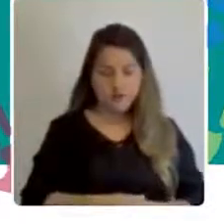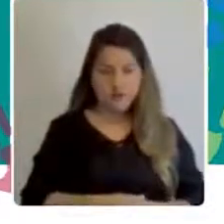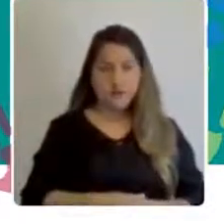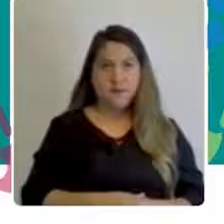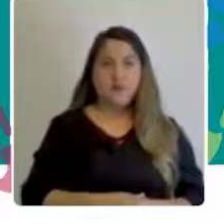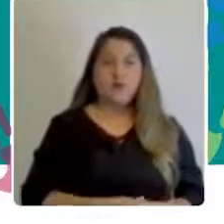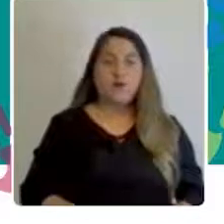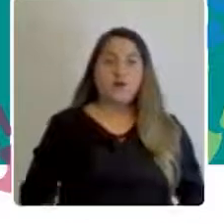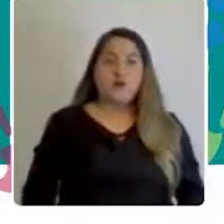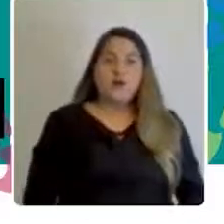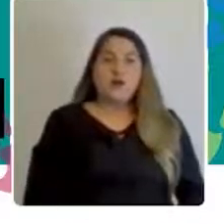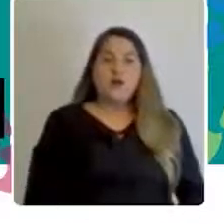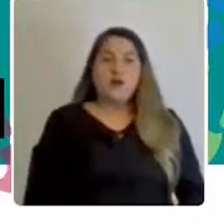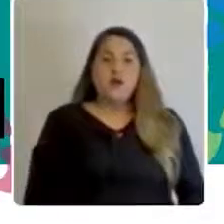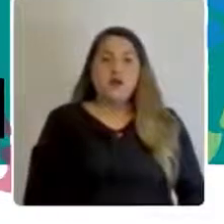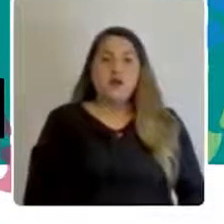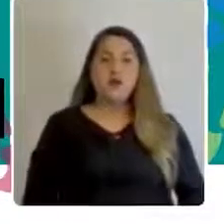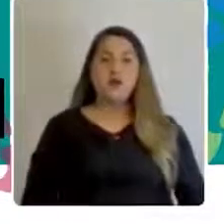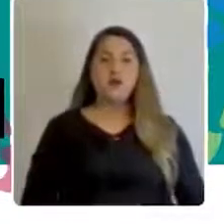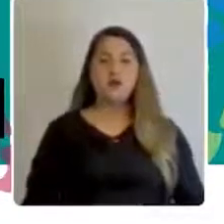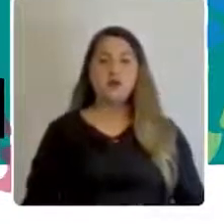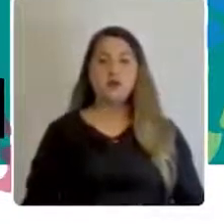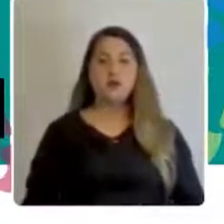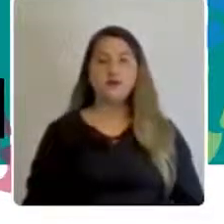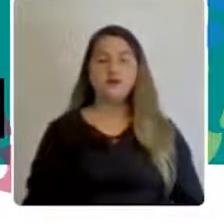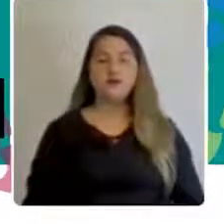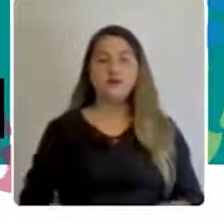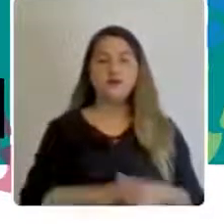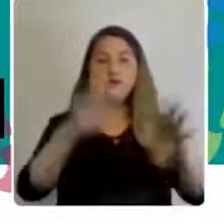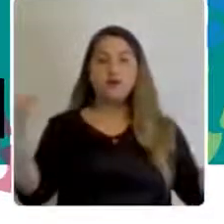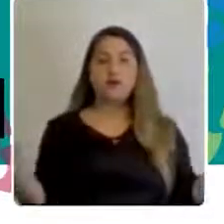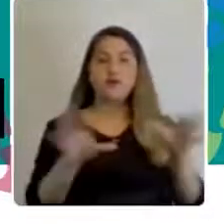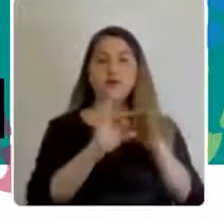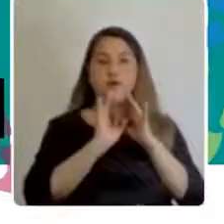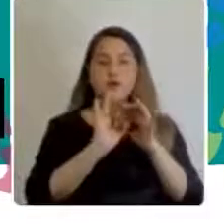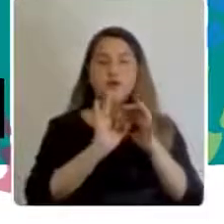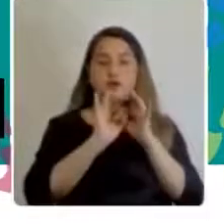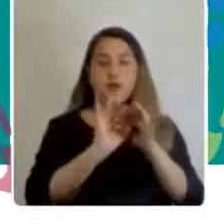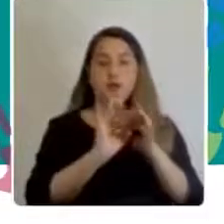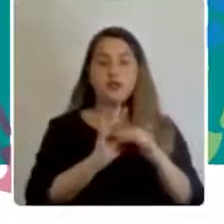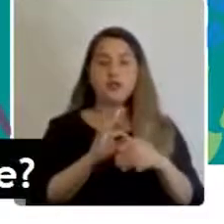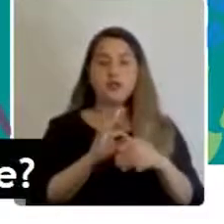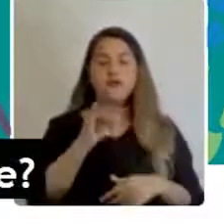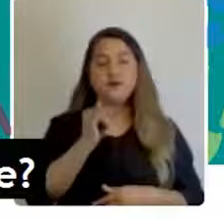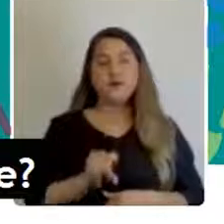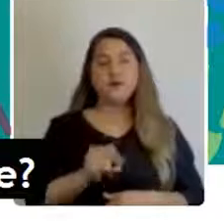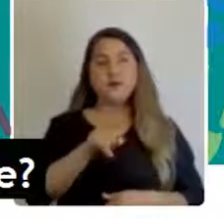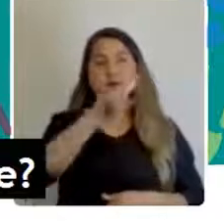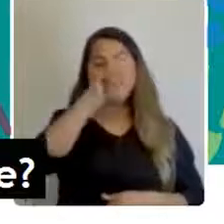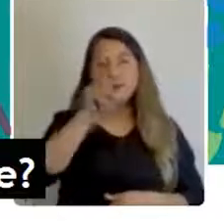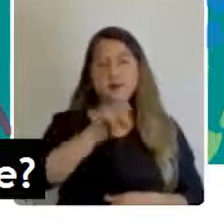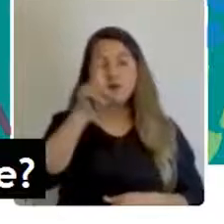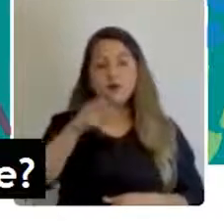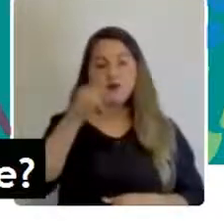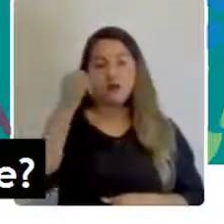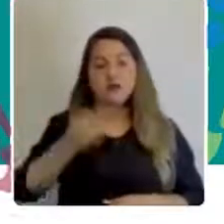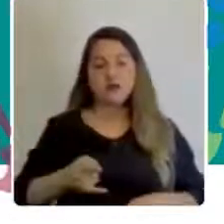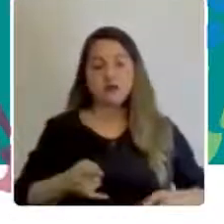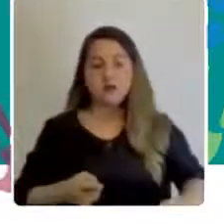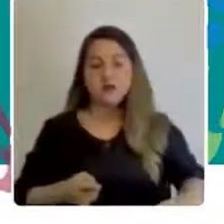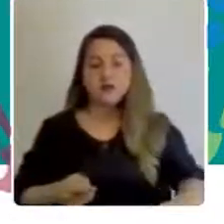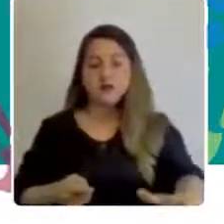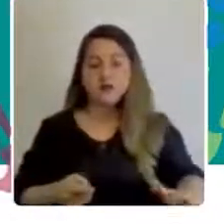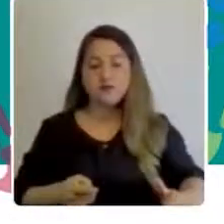Muchas gracias por la pregunta. Sí, efectivamente, esa es una pregunta que yo me hago continuamente. ¿Cuál será el mejor modelo